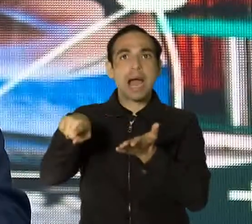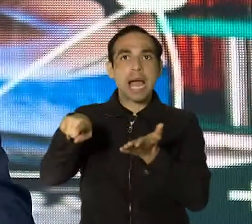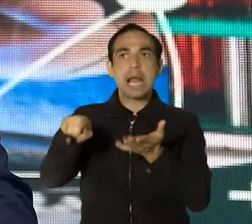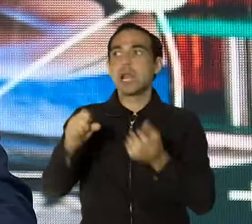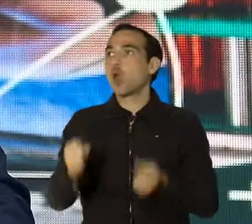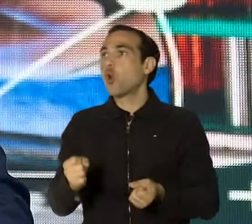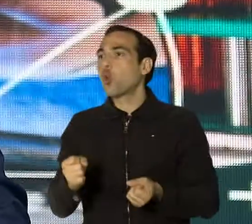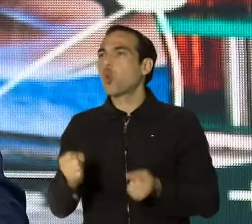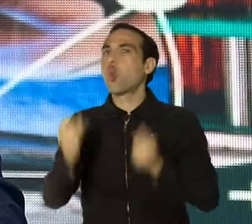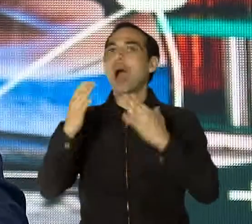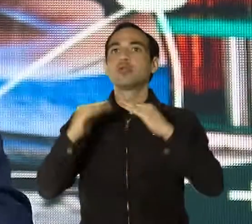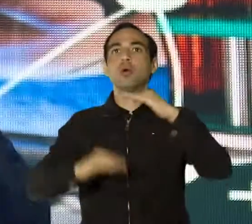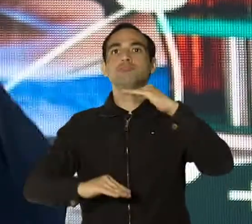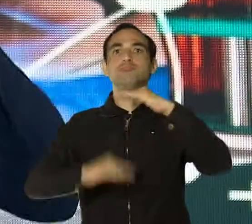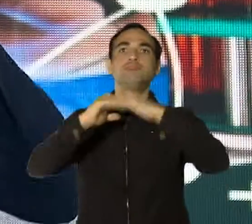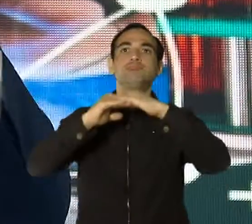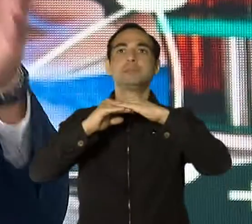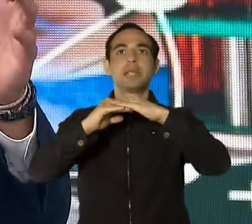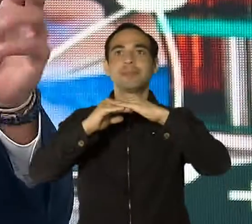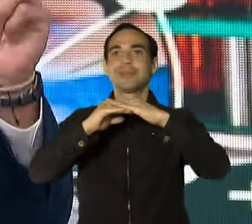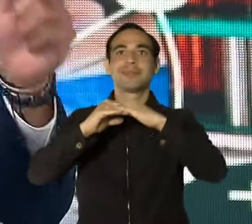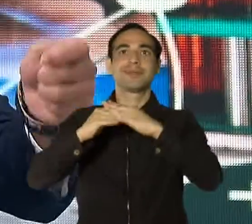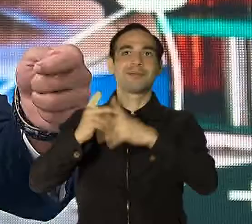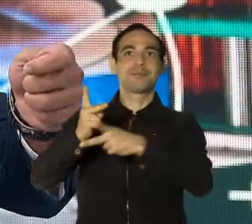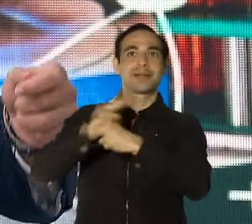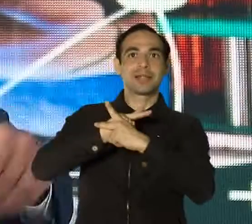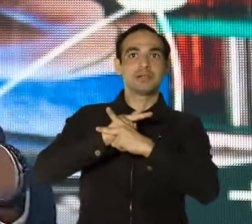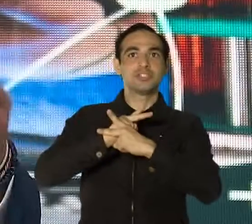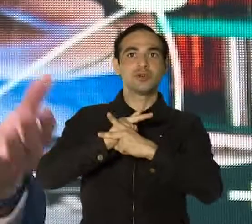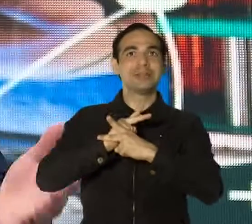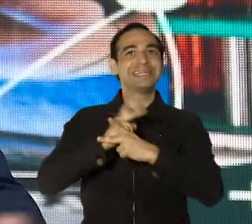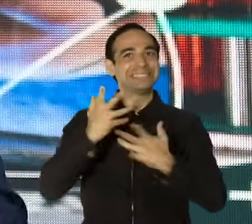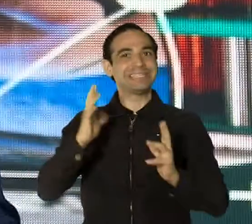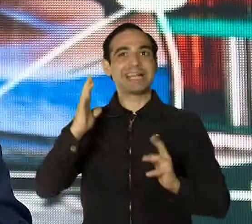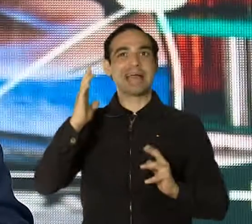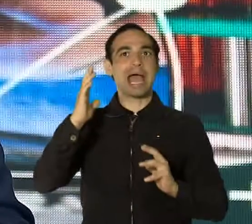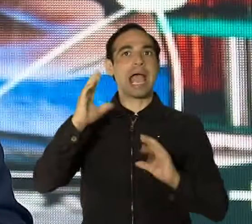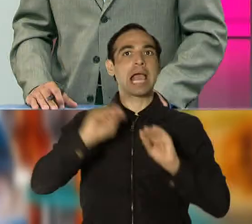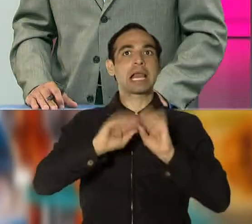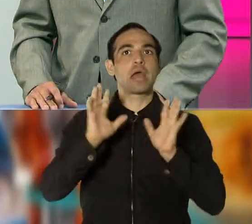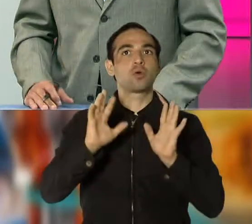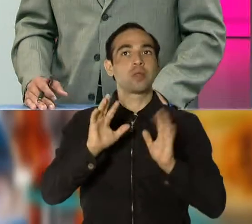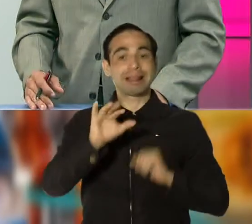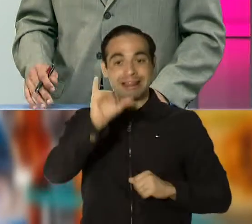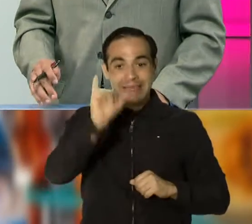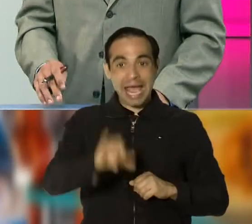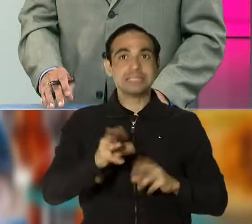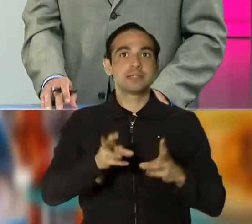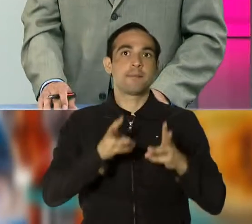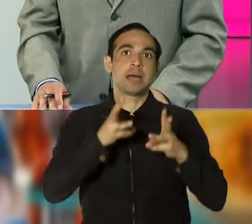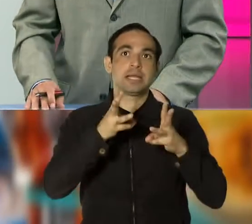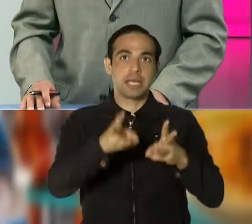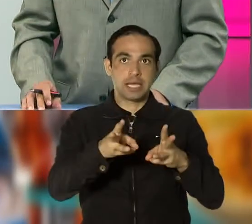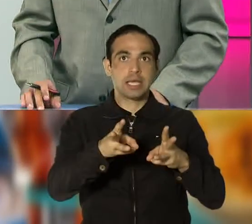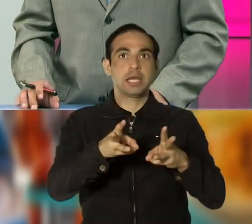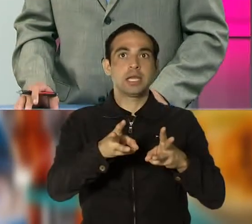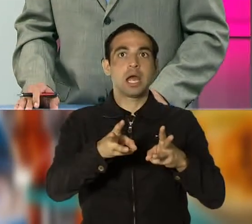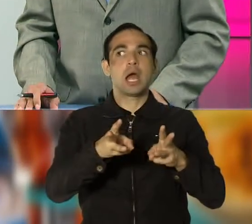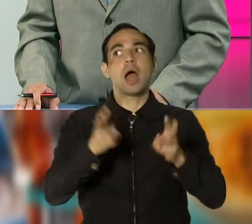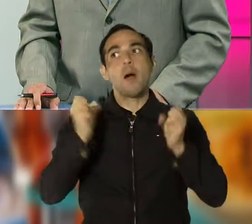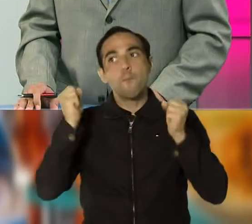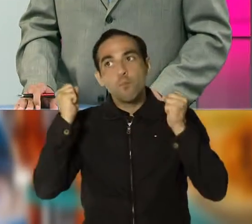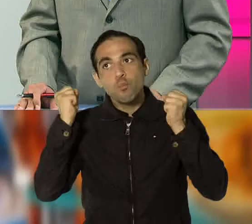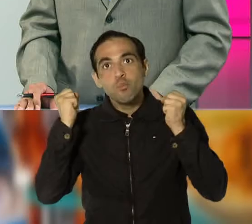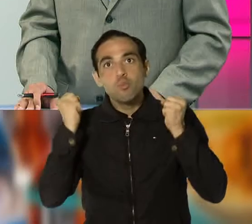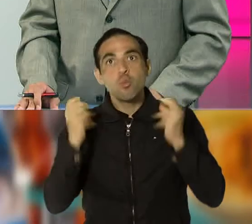y hasta qué propiedad puede buscar. Ya está más definido en lo que quiere. Y así es que se le han llenado las manos